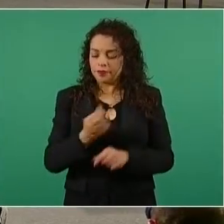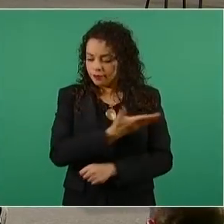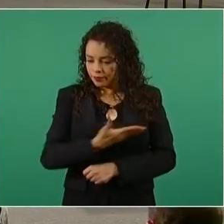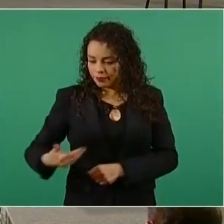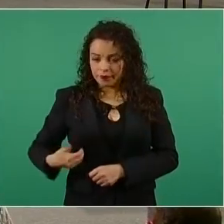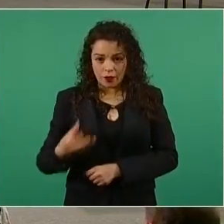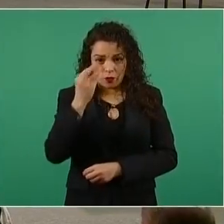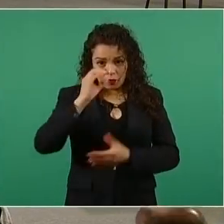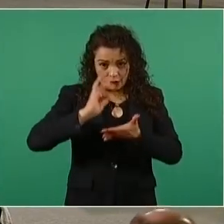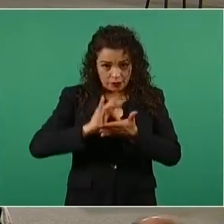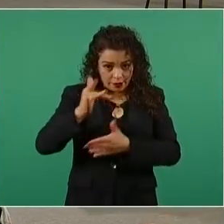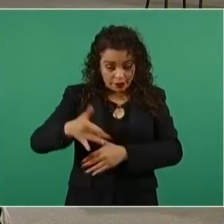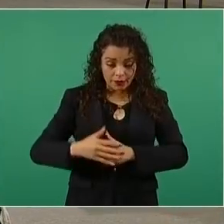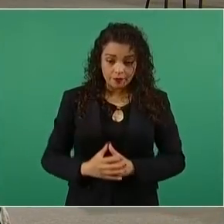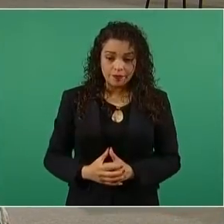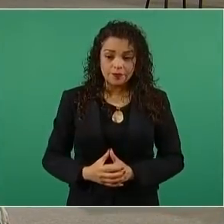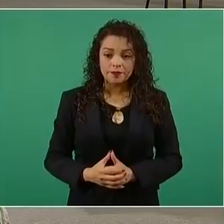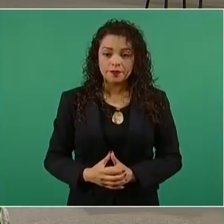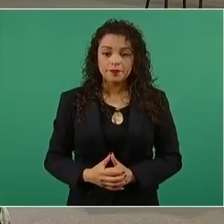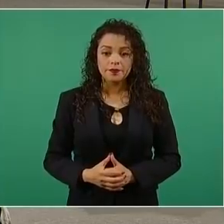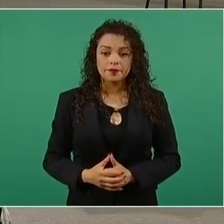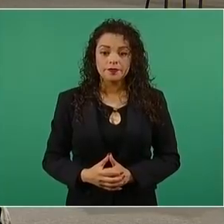gracias.